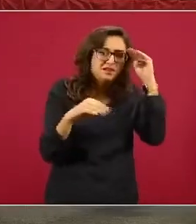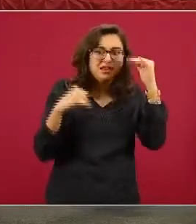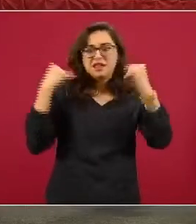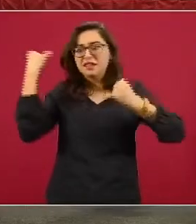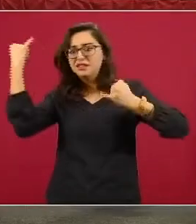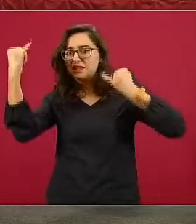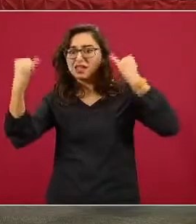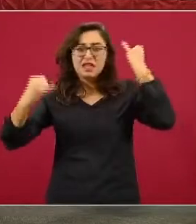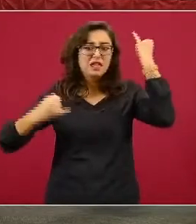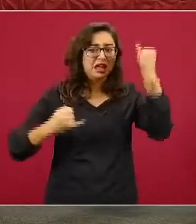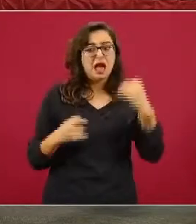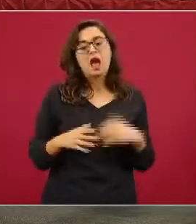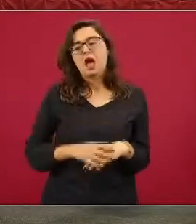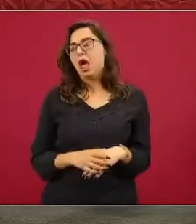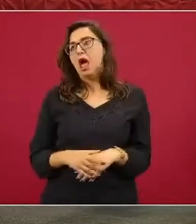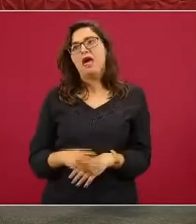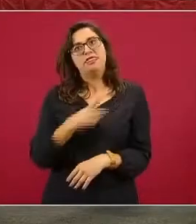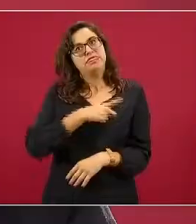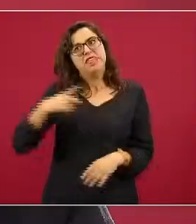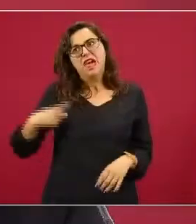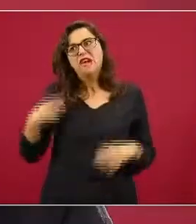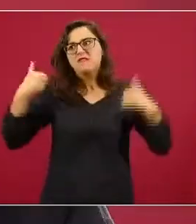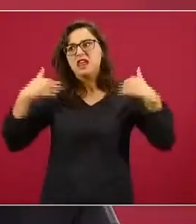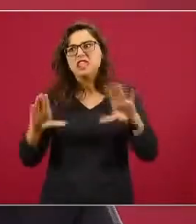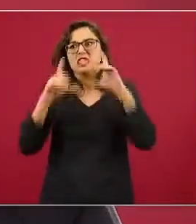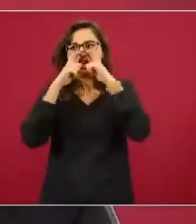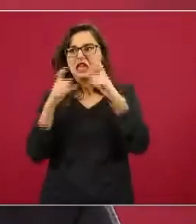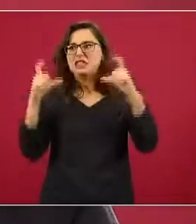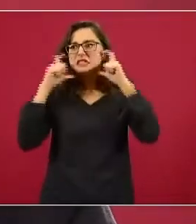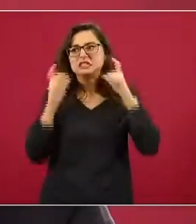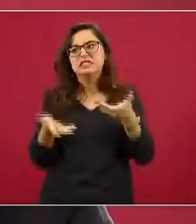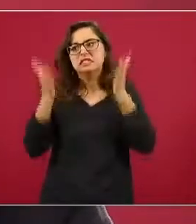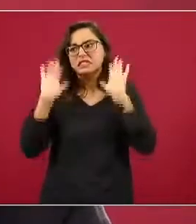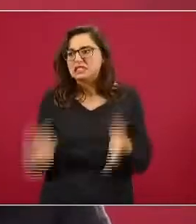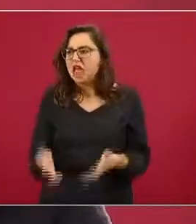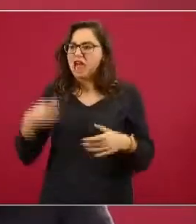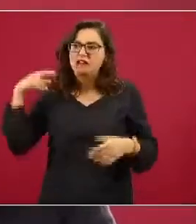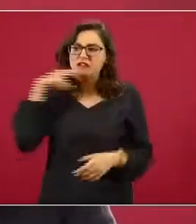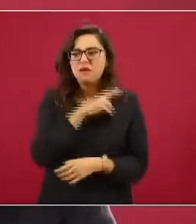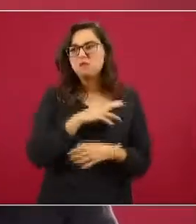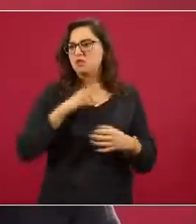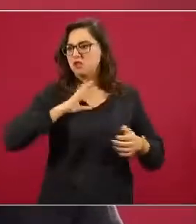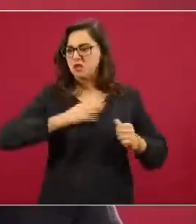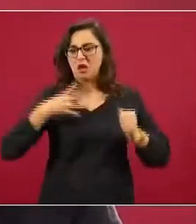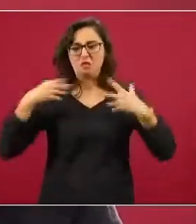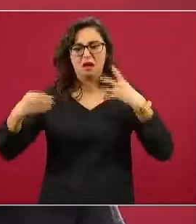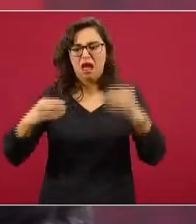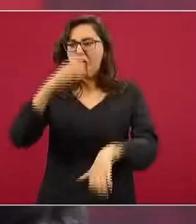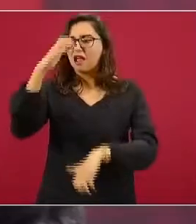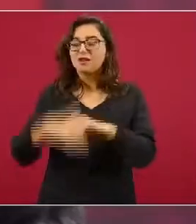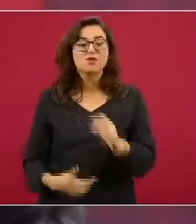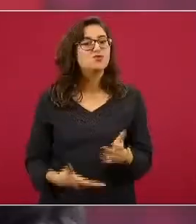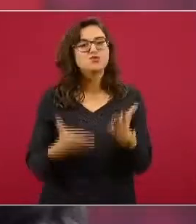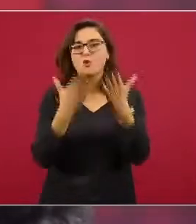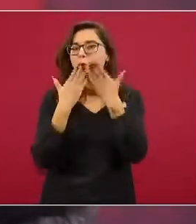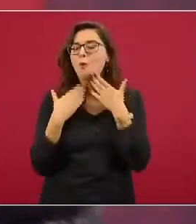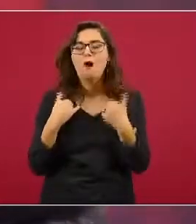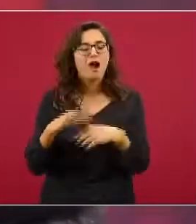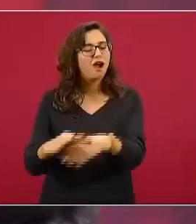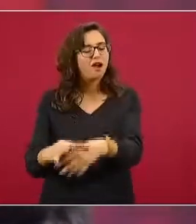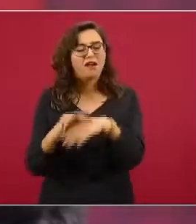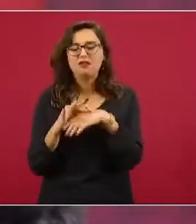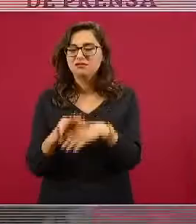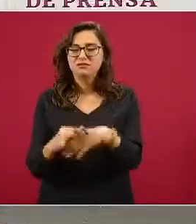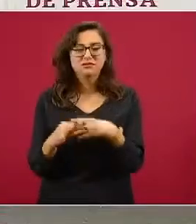todo mundo usara el cubrebocas, se acaba la epidemia en 6 semanas. No hay evidencia científica de ello.